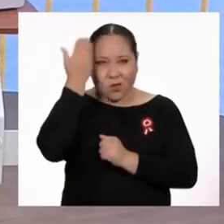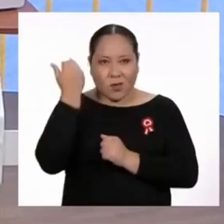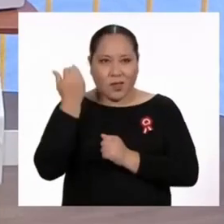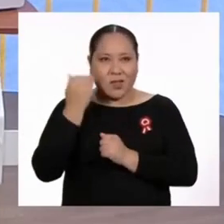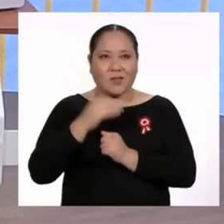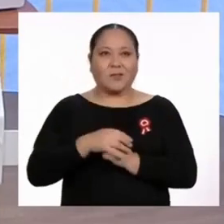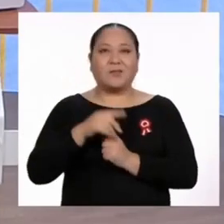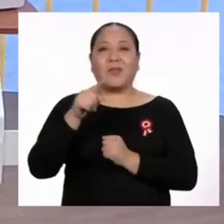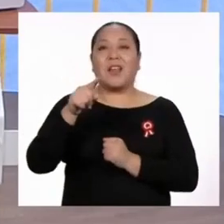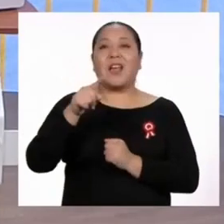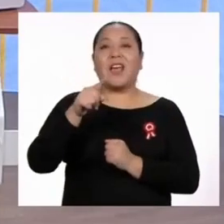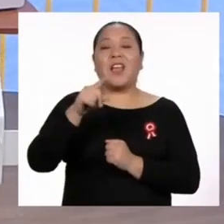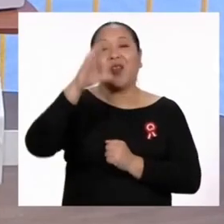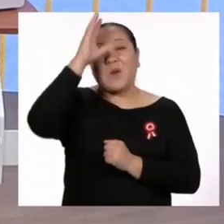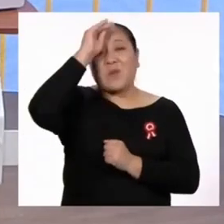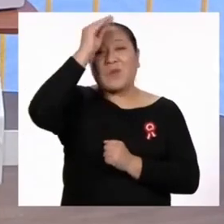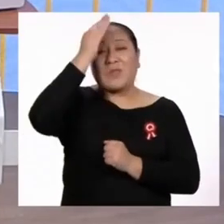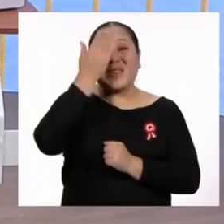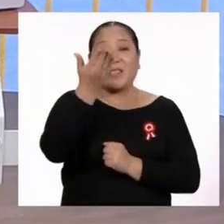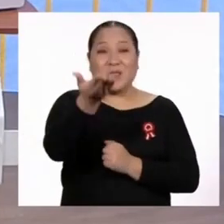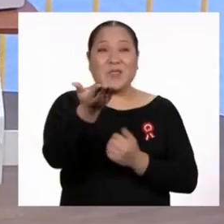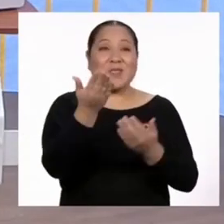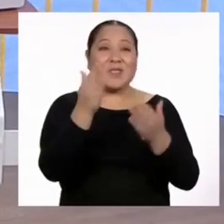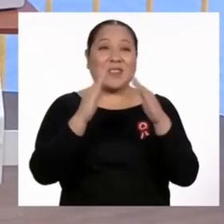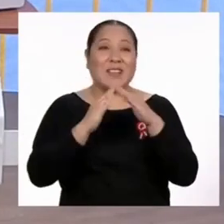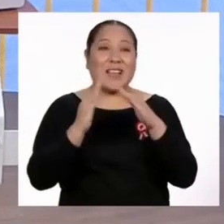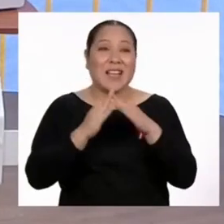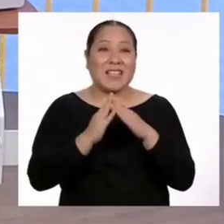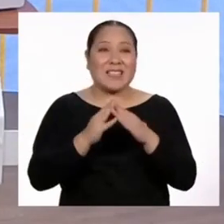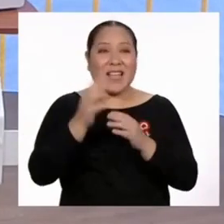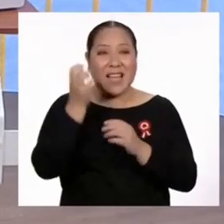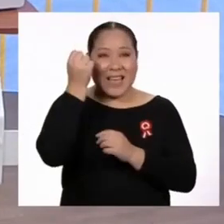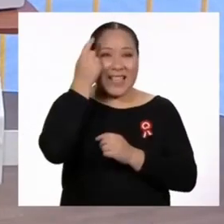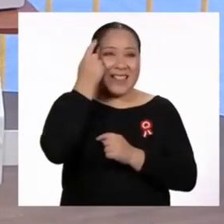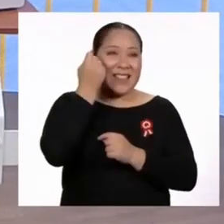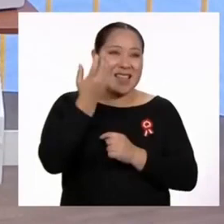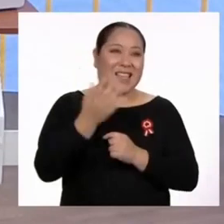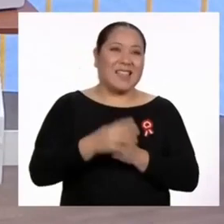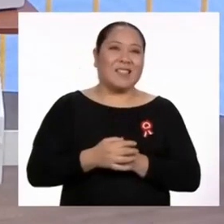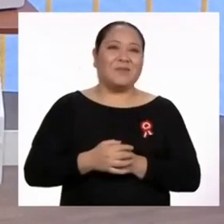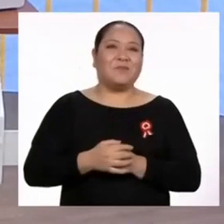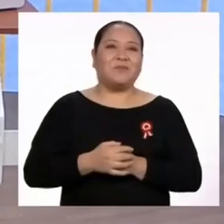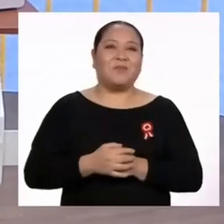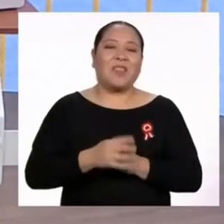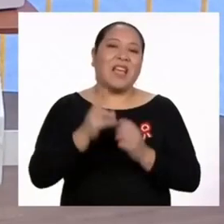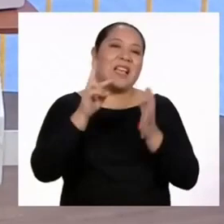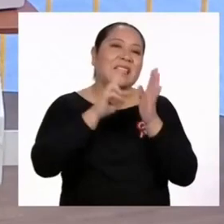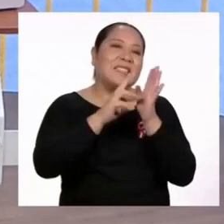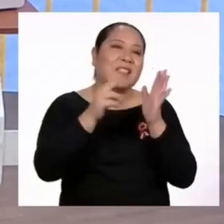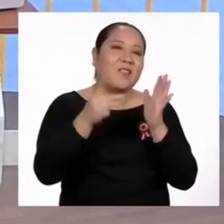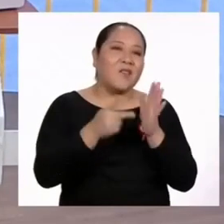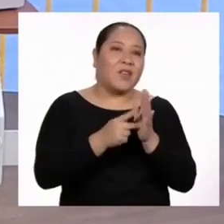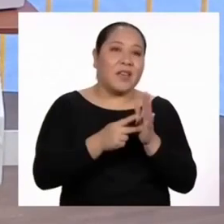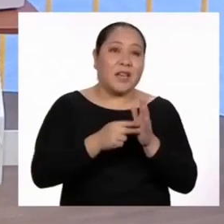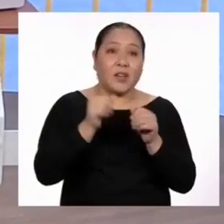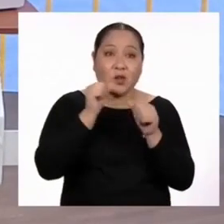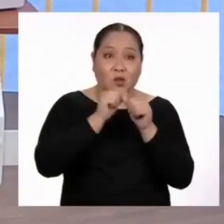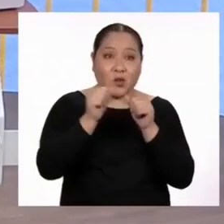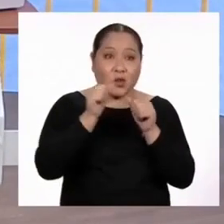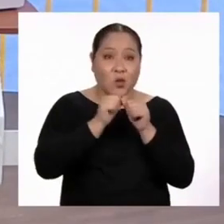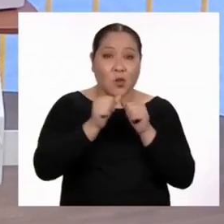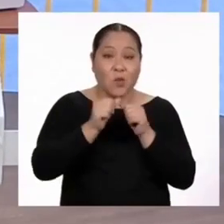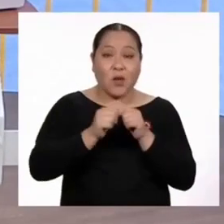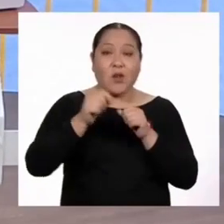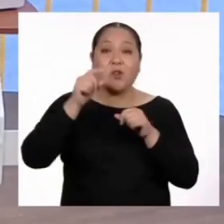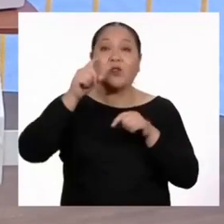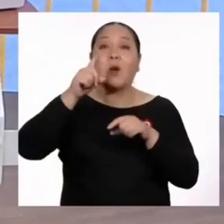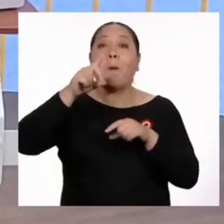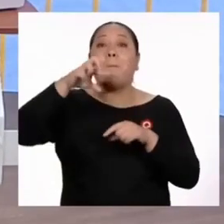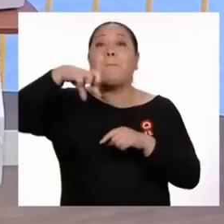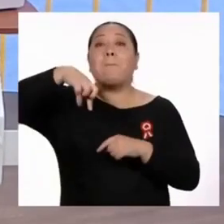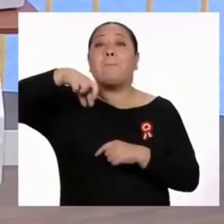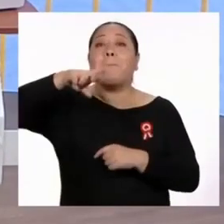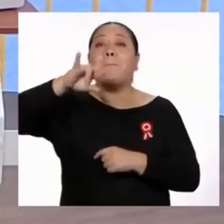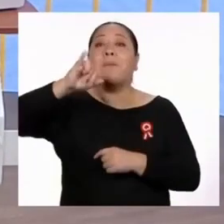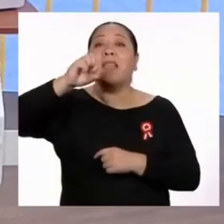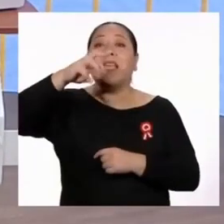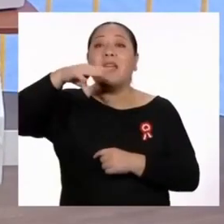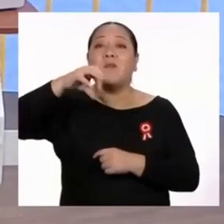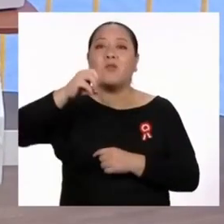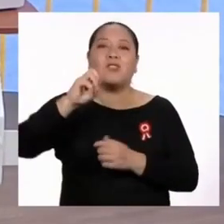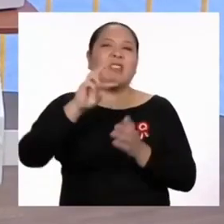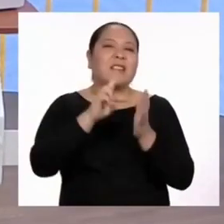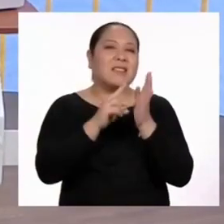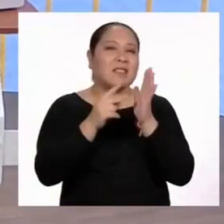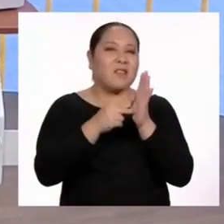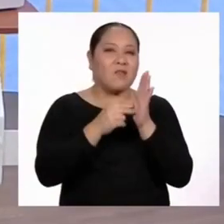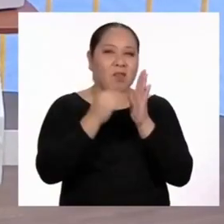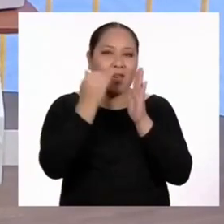las chicas y chicos en casa comprendan lo que son los números primos y lo que implica